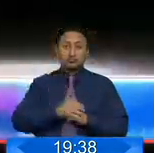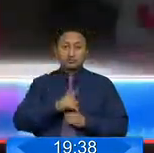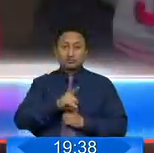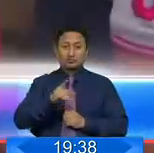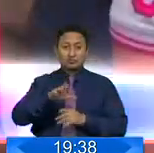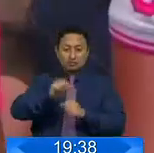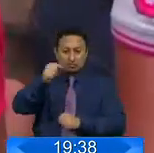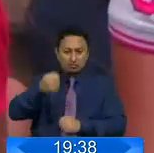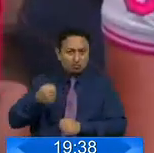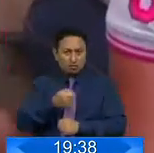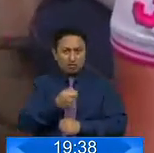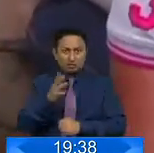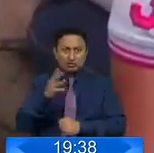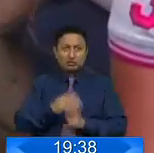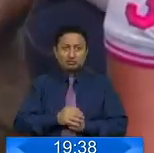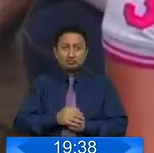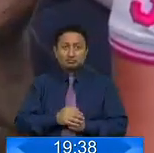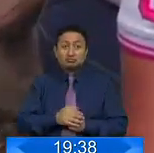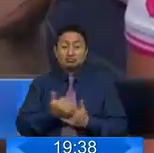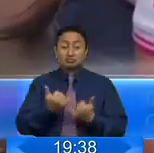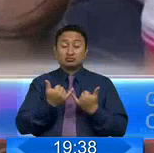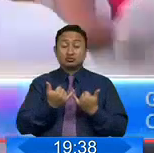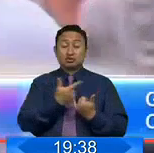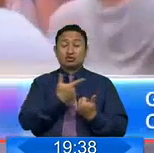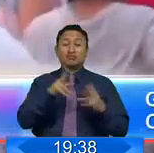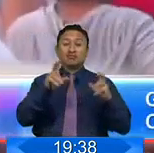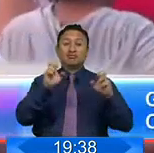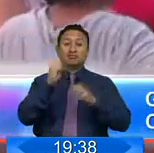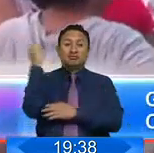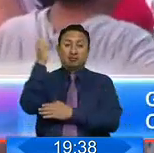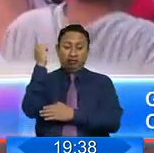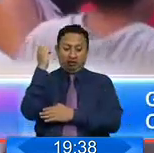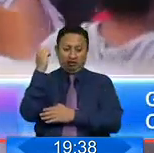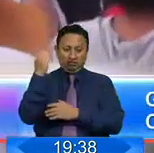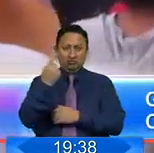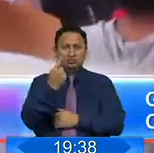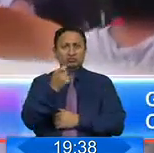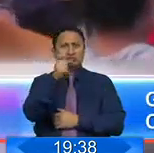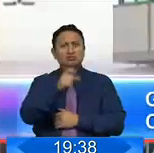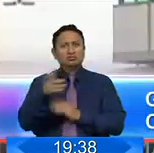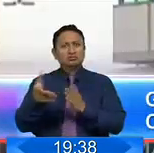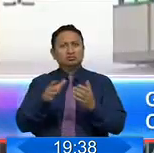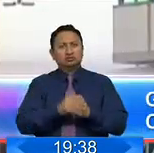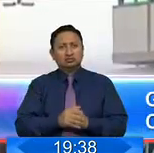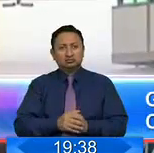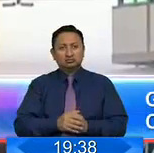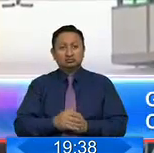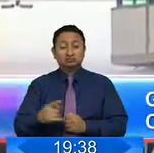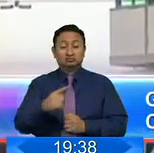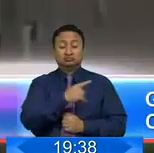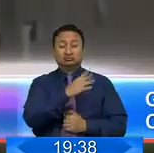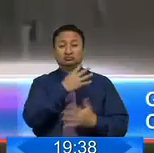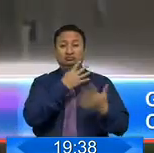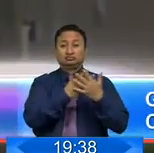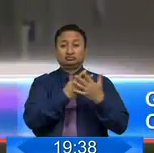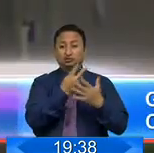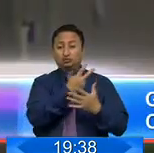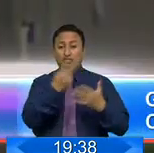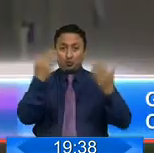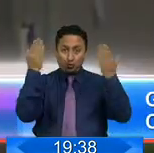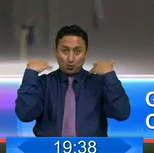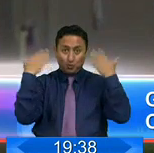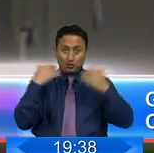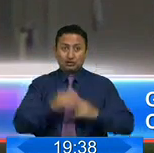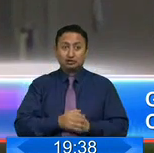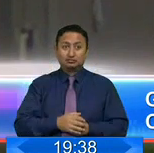Con estos ya son 11 muertos durante el estado de excepción, tanto en la penitenciaría del litoral y en esa cárcel regional, mientras que los presos aquí